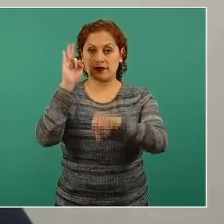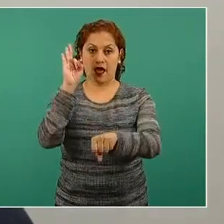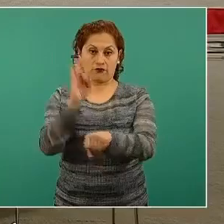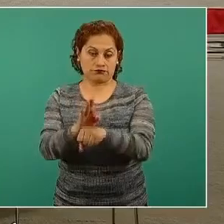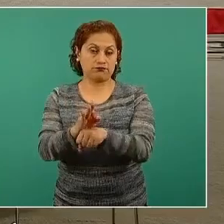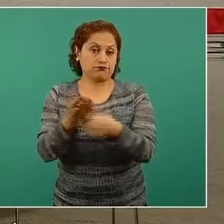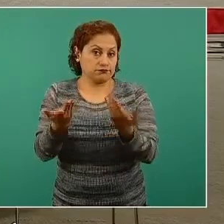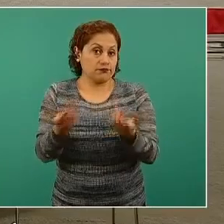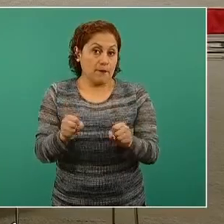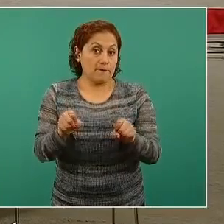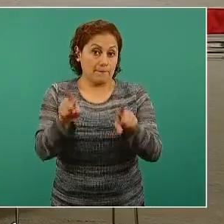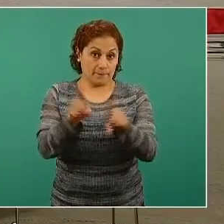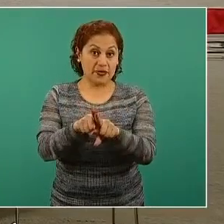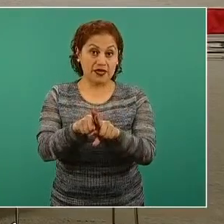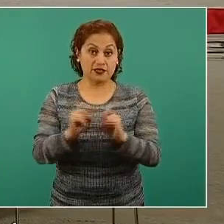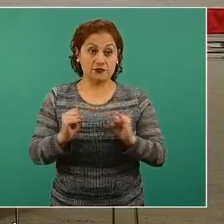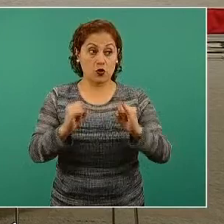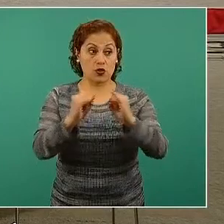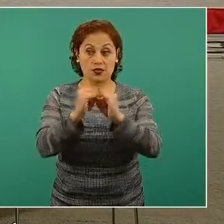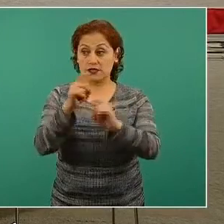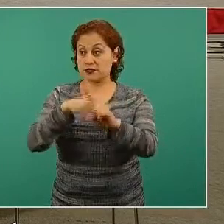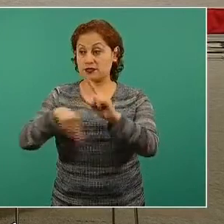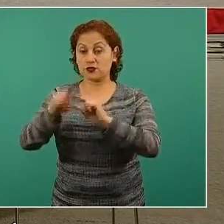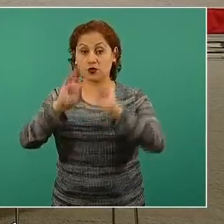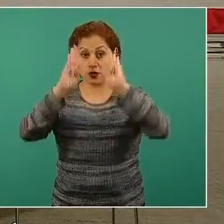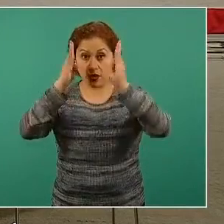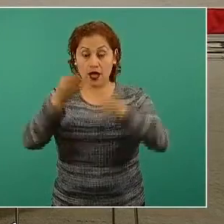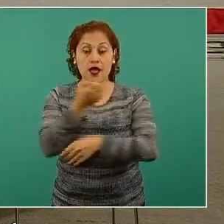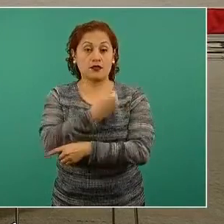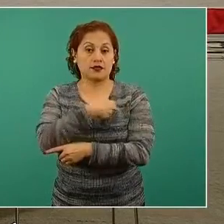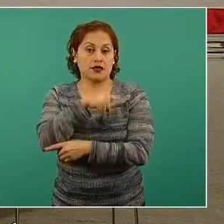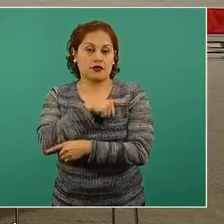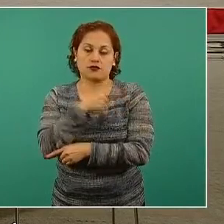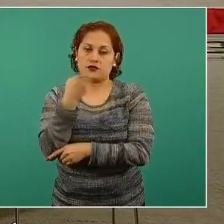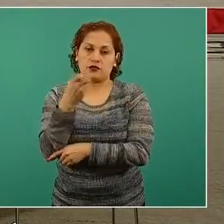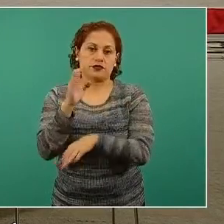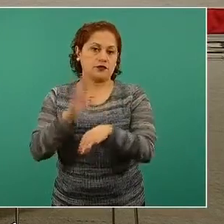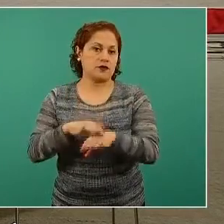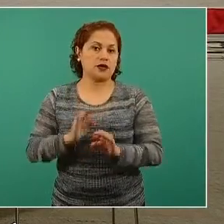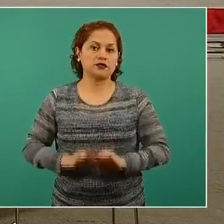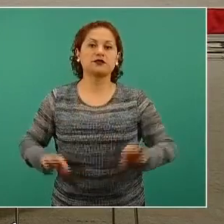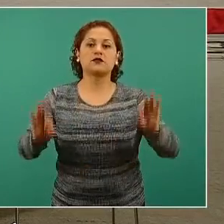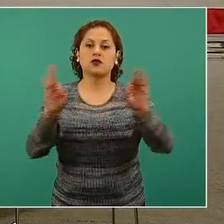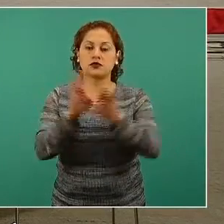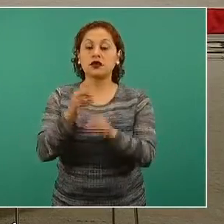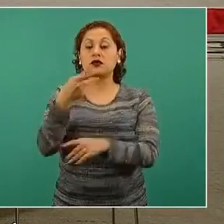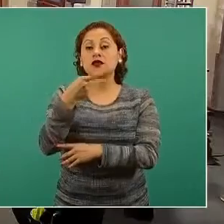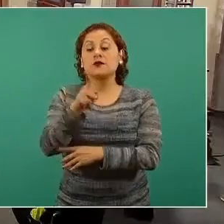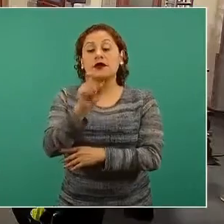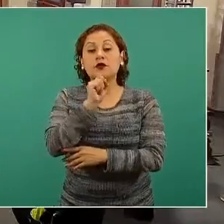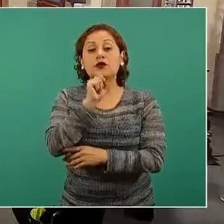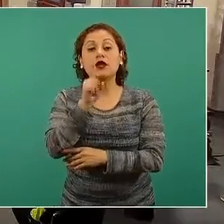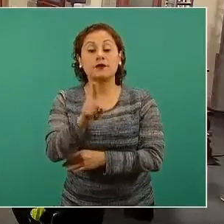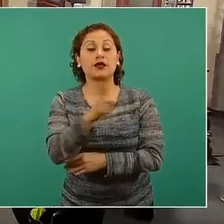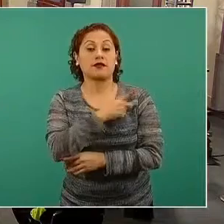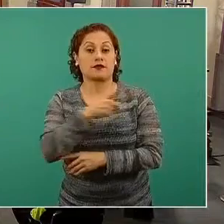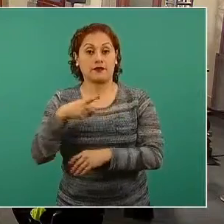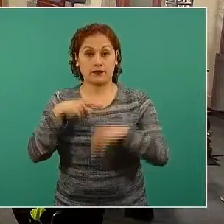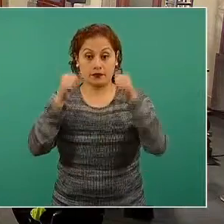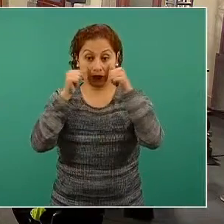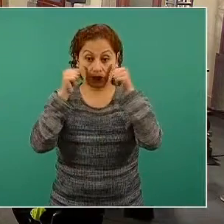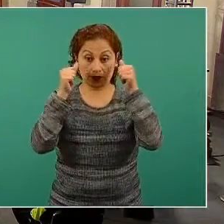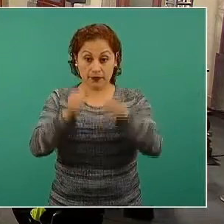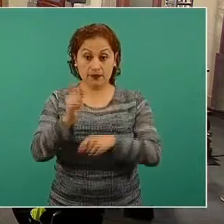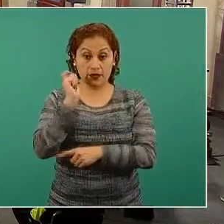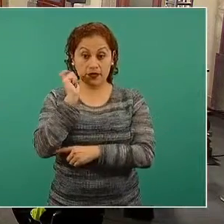dependencias además de salud es lo primordial y es lo más importante, no debemos de dejar de lado que también hay